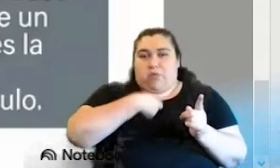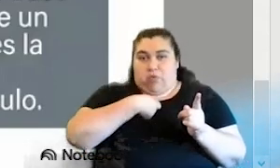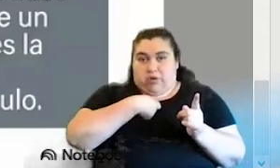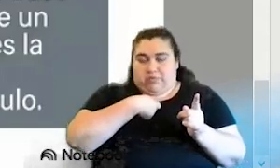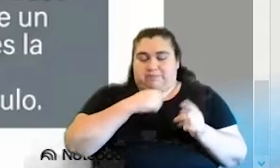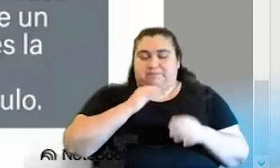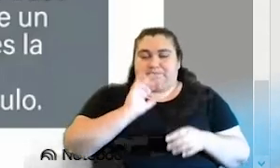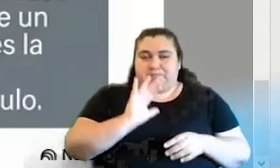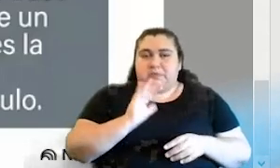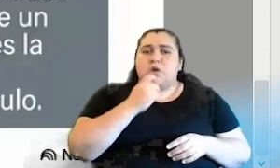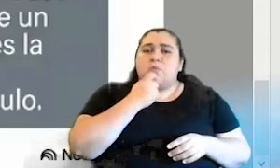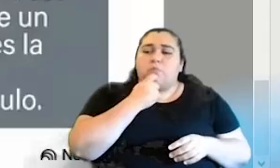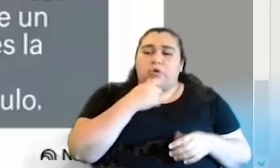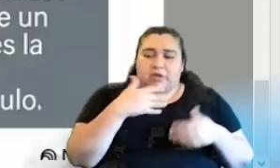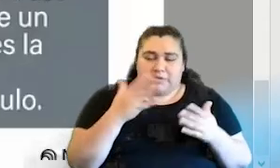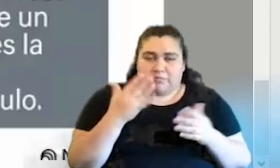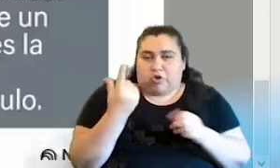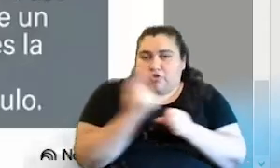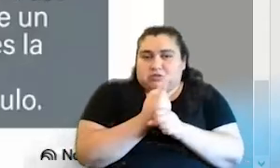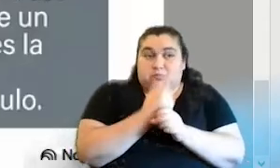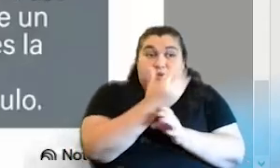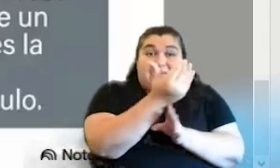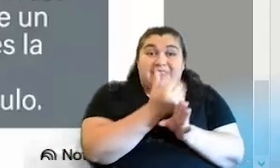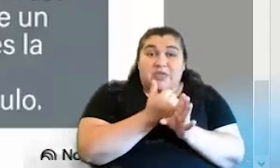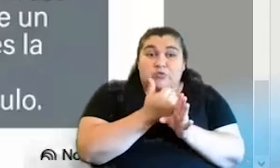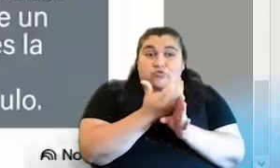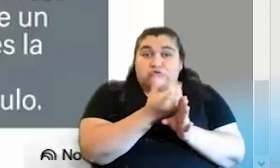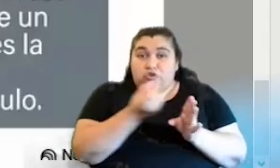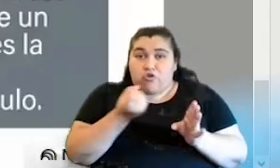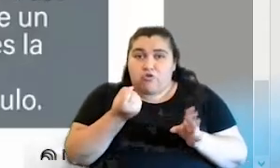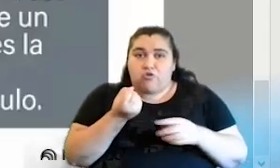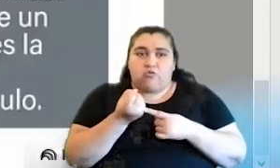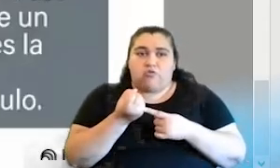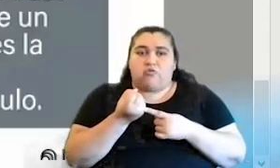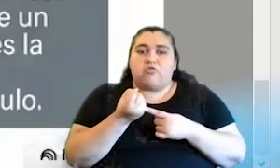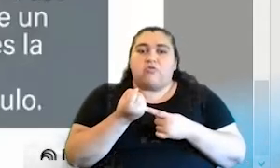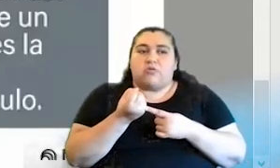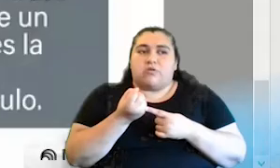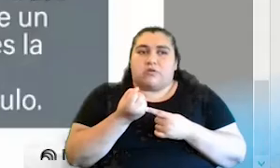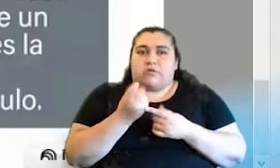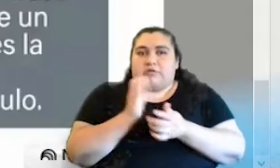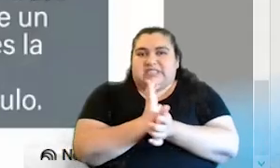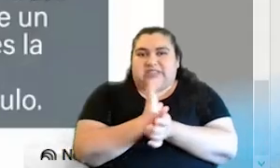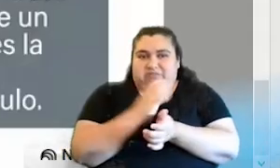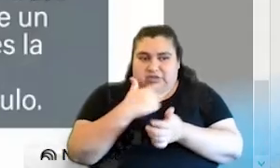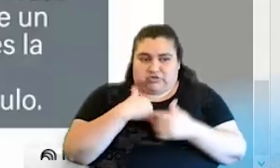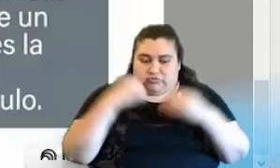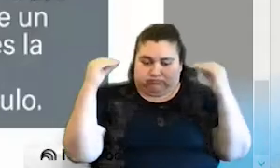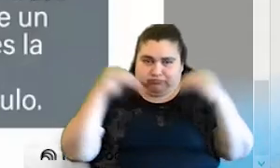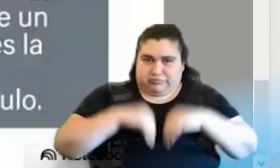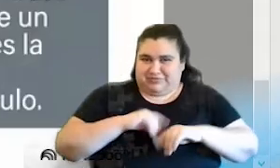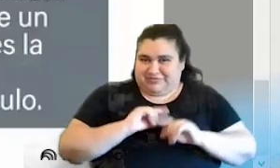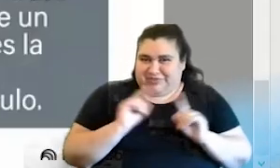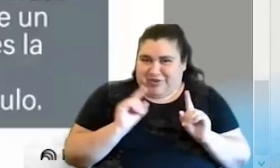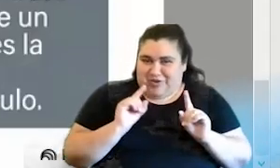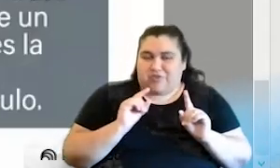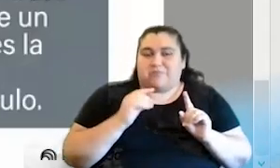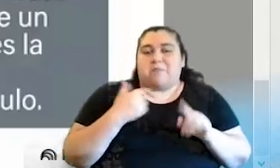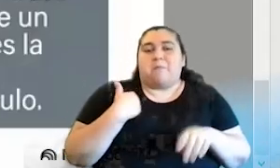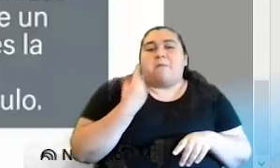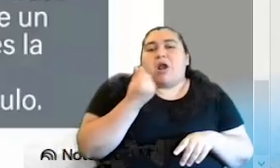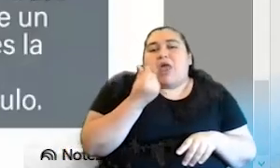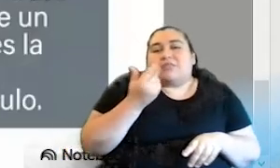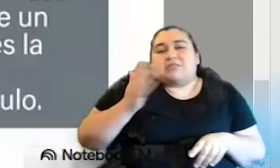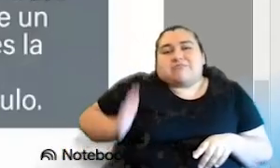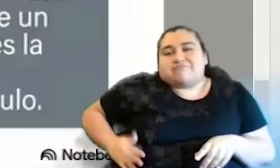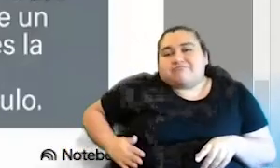por utilizar las deducciones personales me resulte un quebranto. Es decir, si yo tengo una ganancia neta